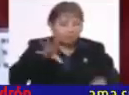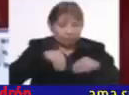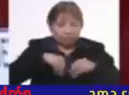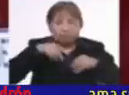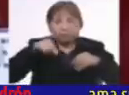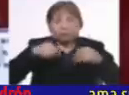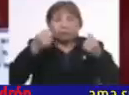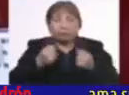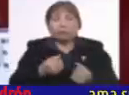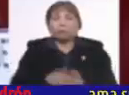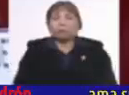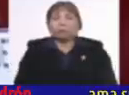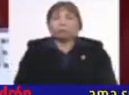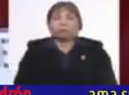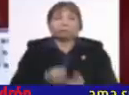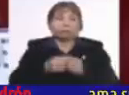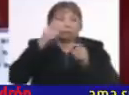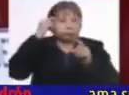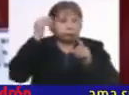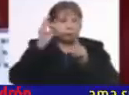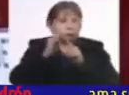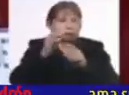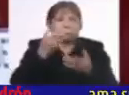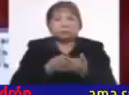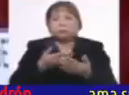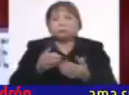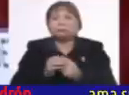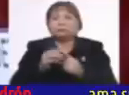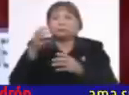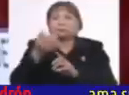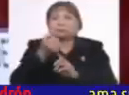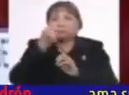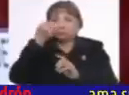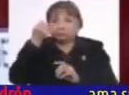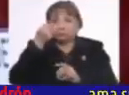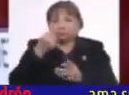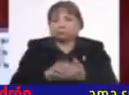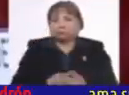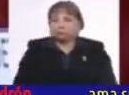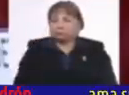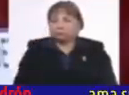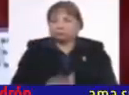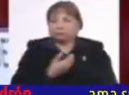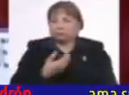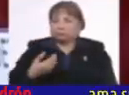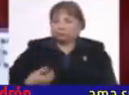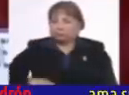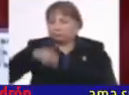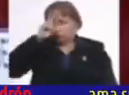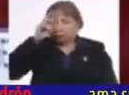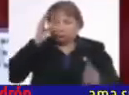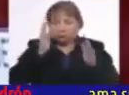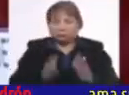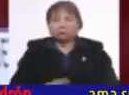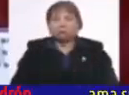esta vez con el firme propósito de recuperar el estado para los peruanos